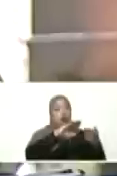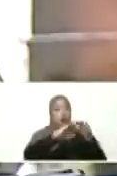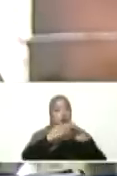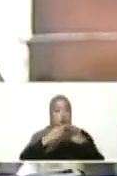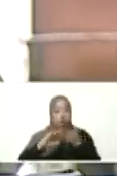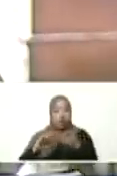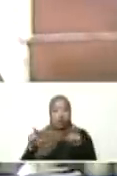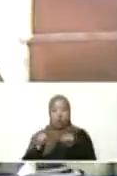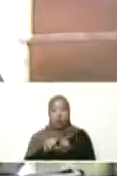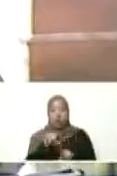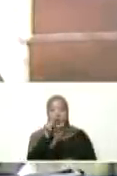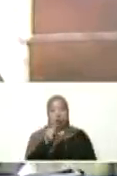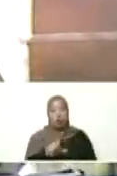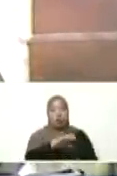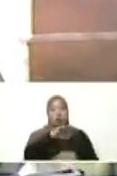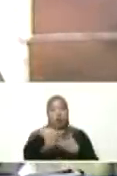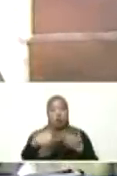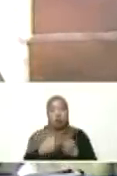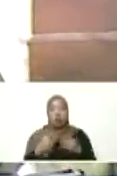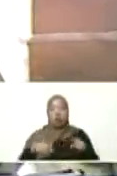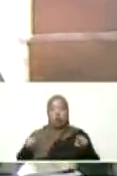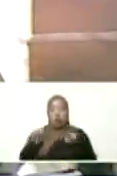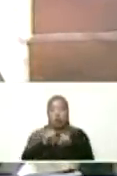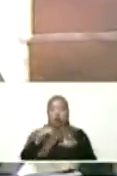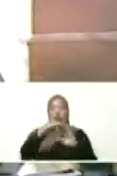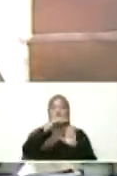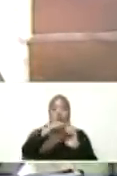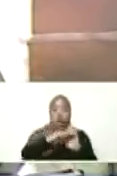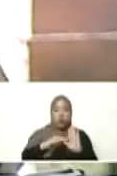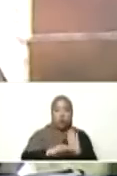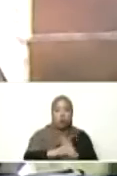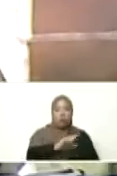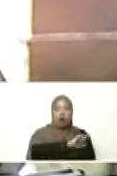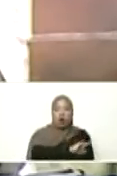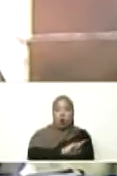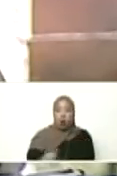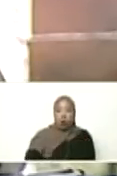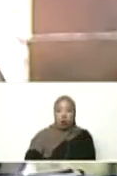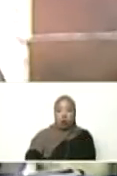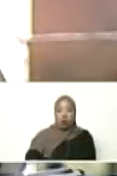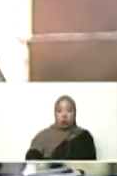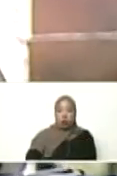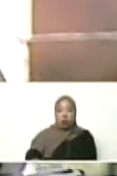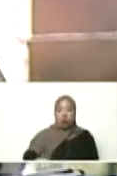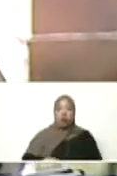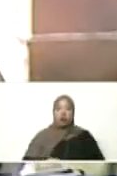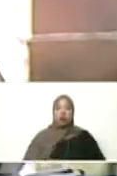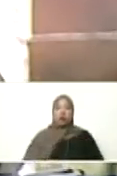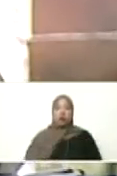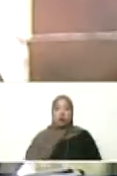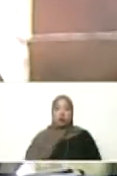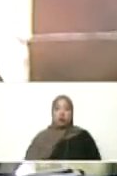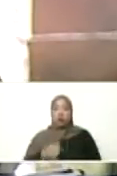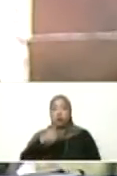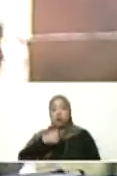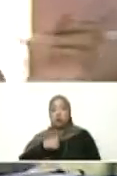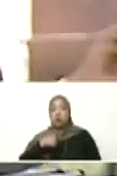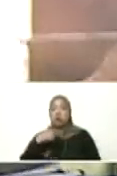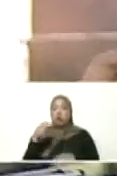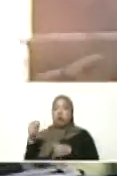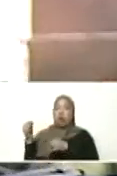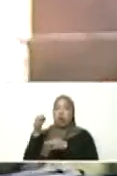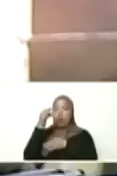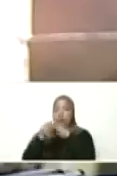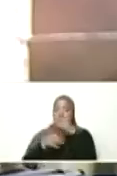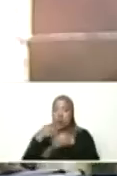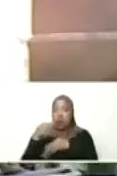una orden para todos y para todas, que nos debe mover, es la raíz. Por eso yo venía conversando con